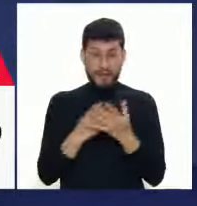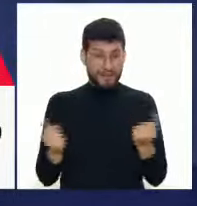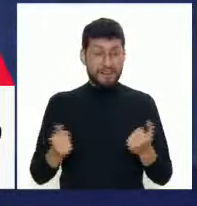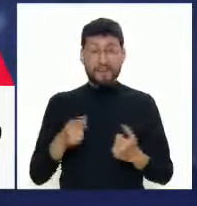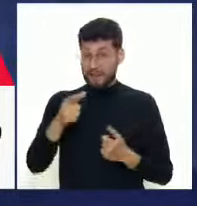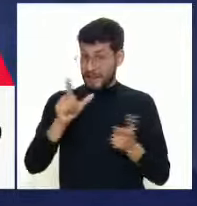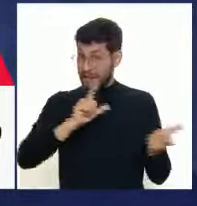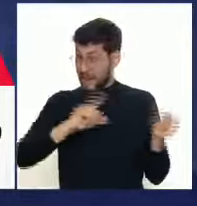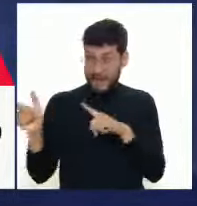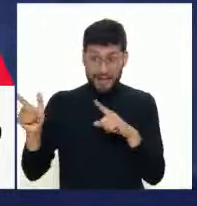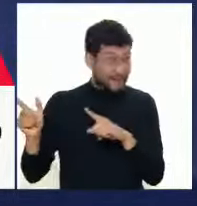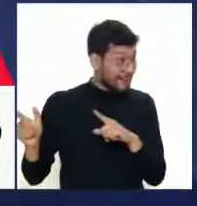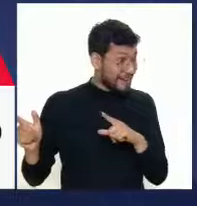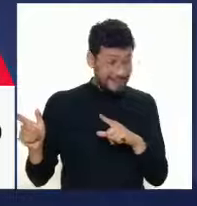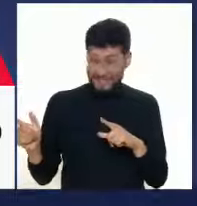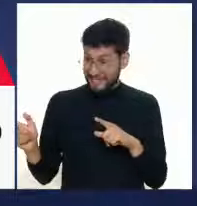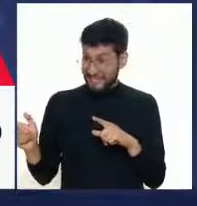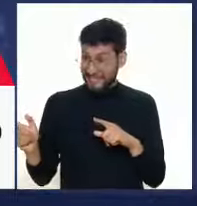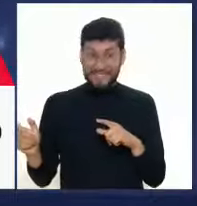¿Están listos, chicos?